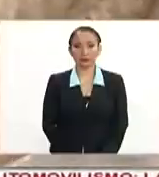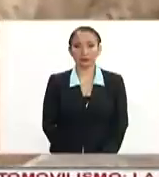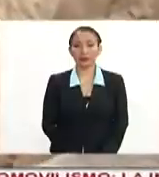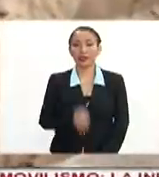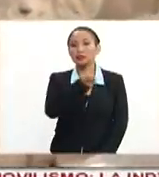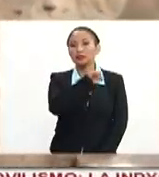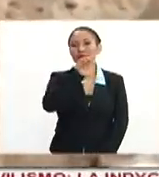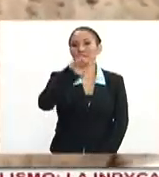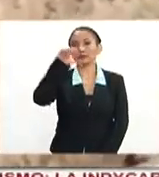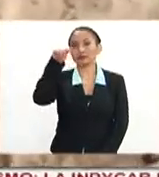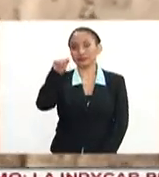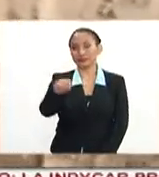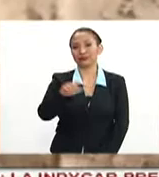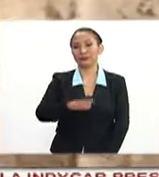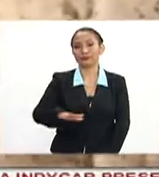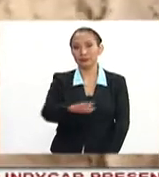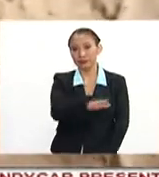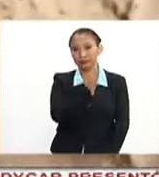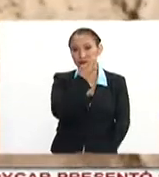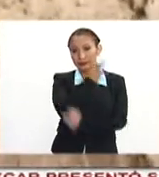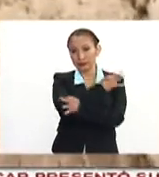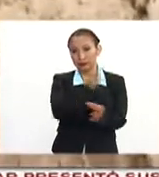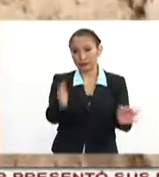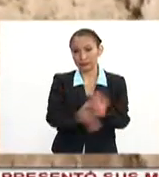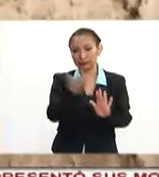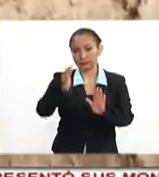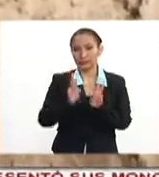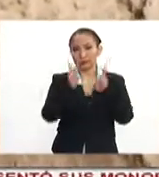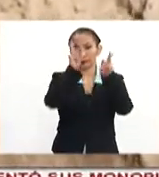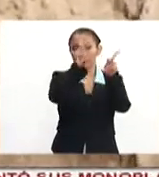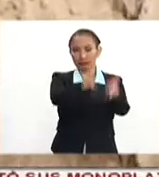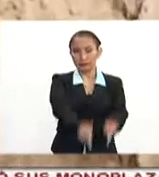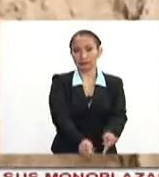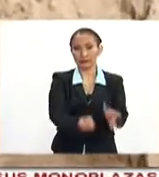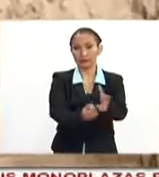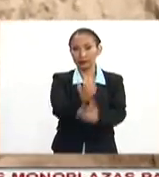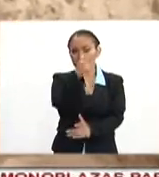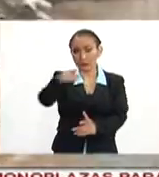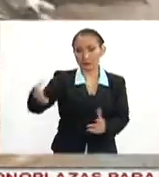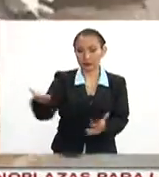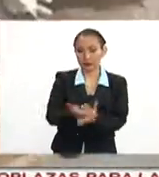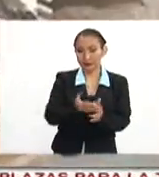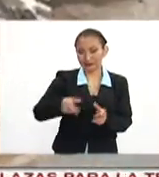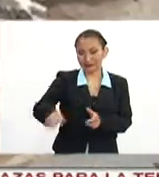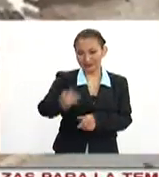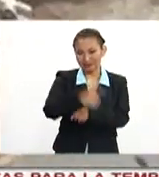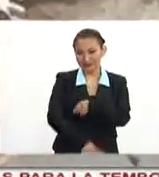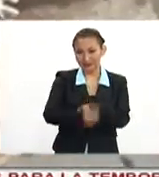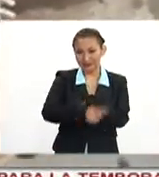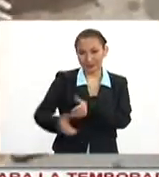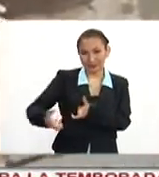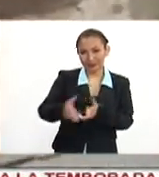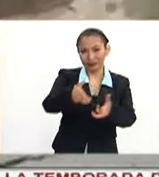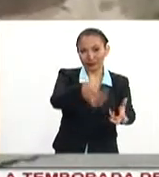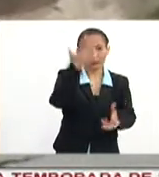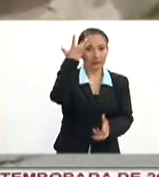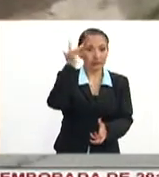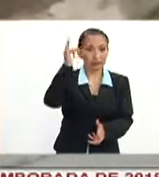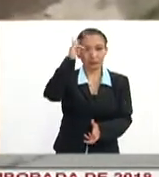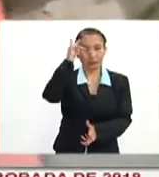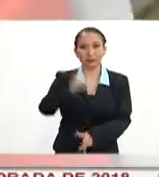la Secretaría de Comunicaciones y Transportes anunció la construcción de un nuevo puente en el tramo afectado del Paso Express de